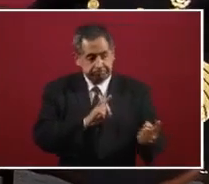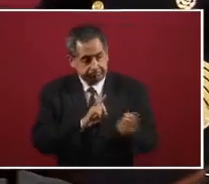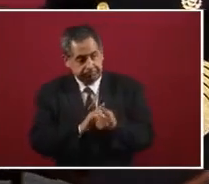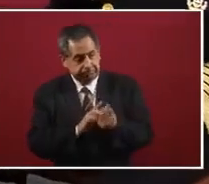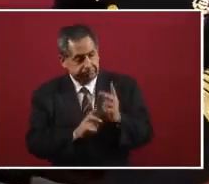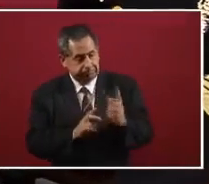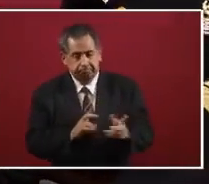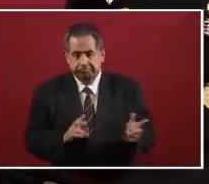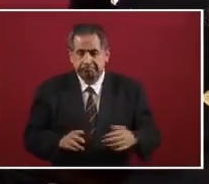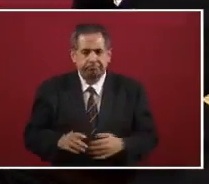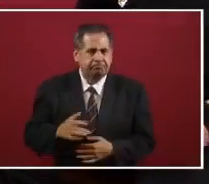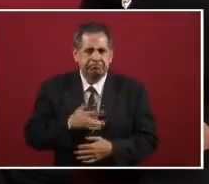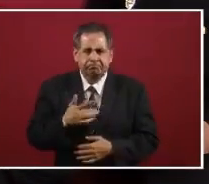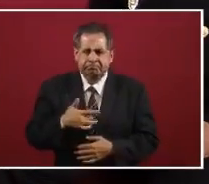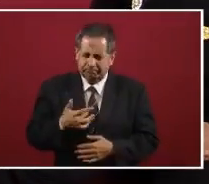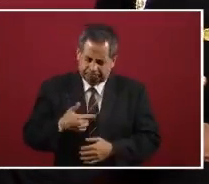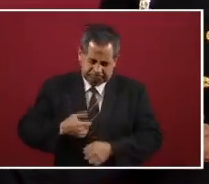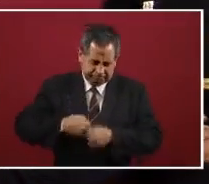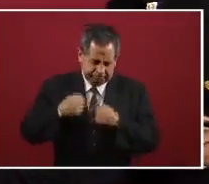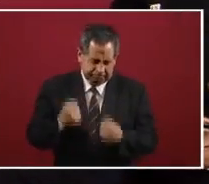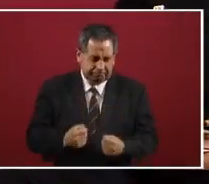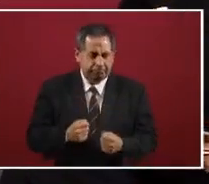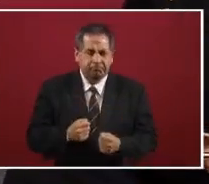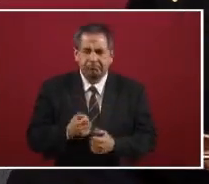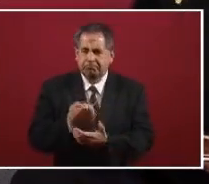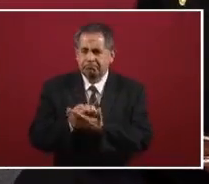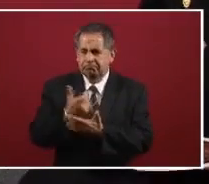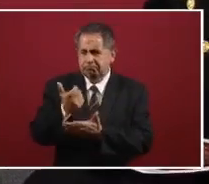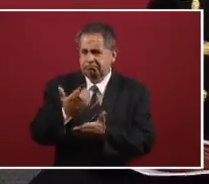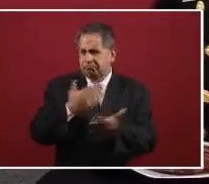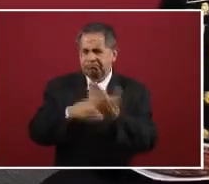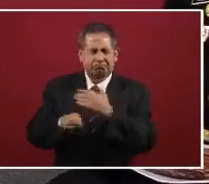estoy seguro de que va a crecer la economía.